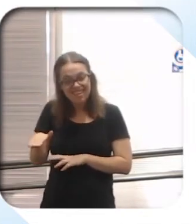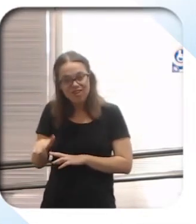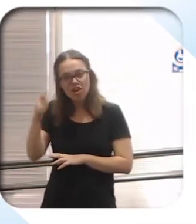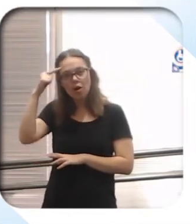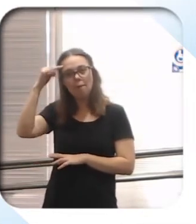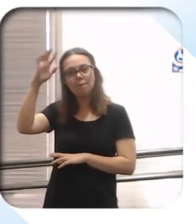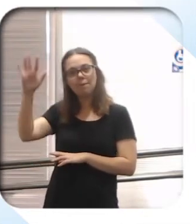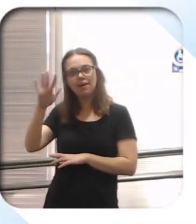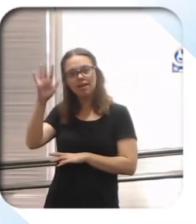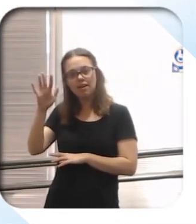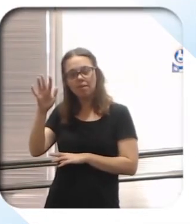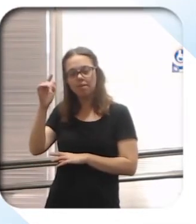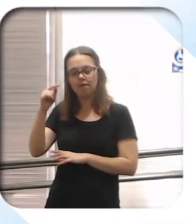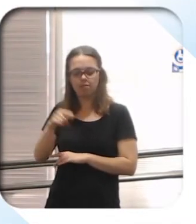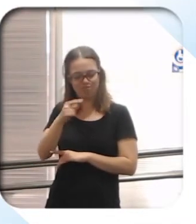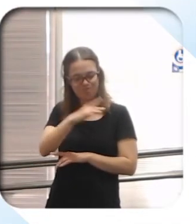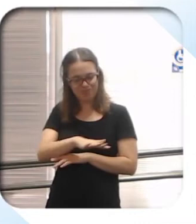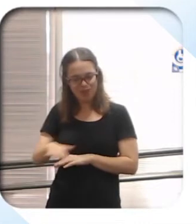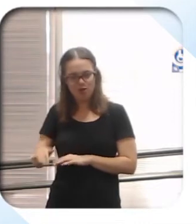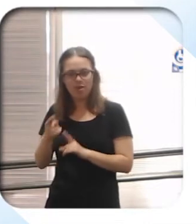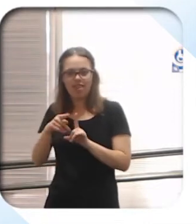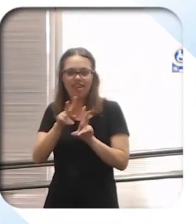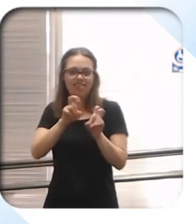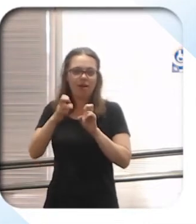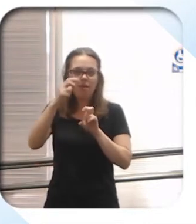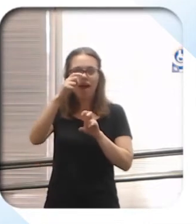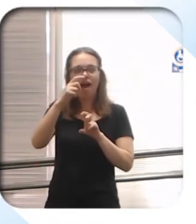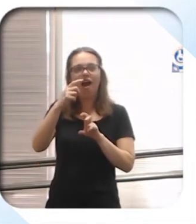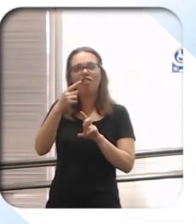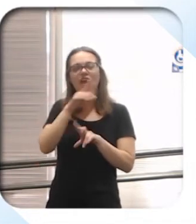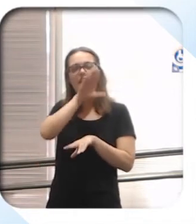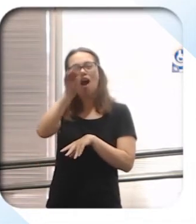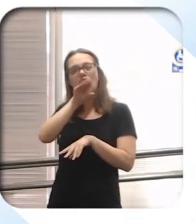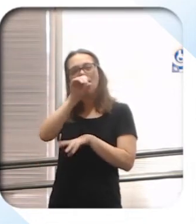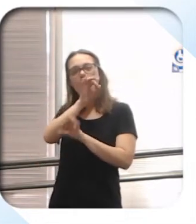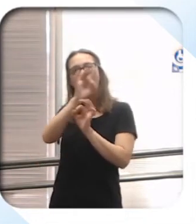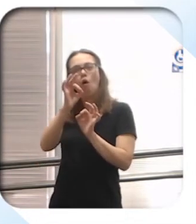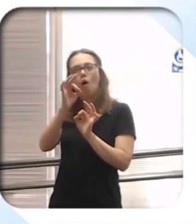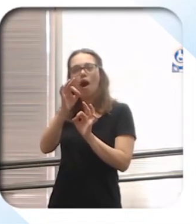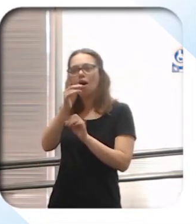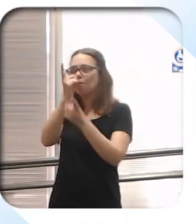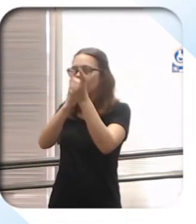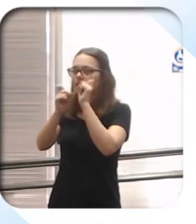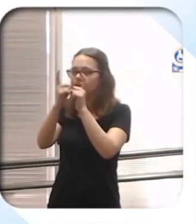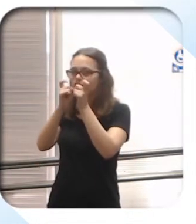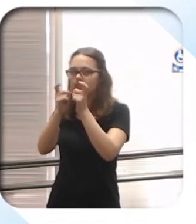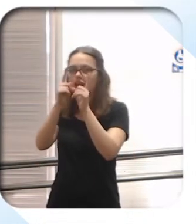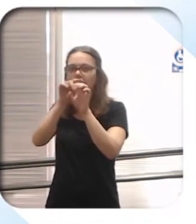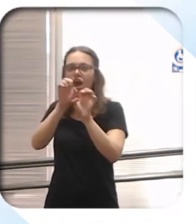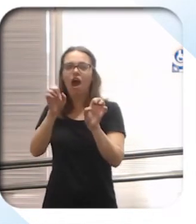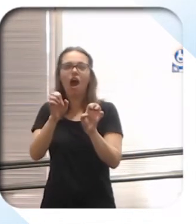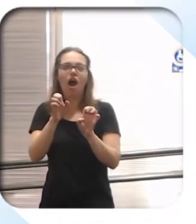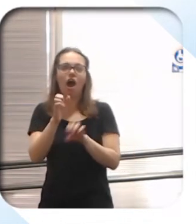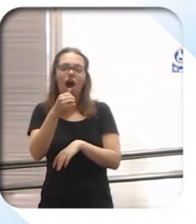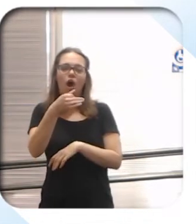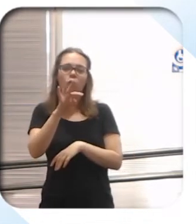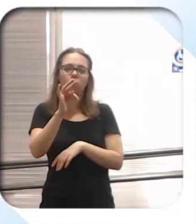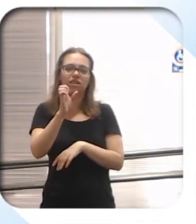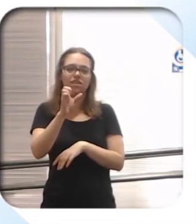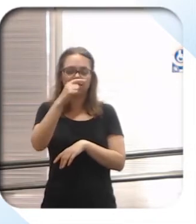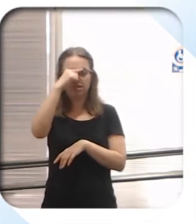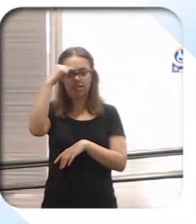posgrado de dificultades en dificultades del aprendizaje y del lenguaje. Es especialista en trastorno del espectro autista. Es médica